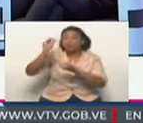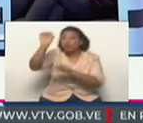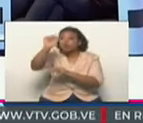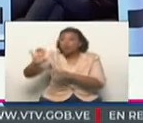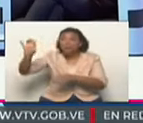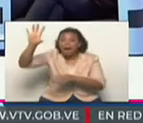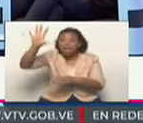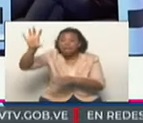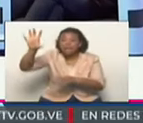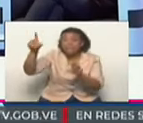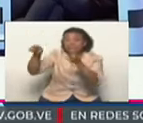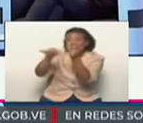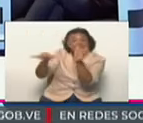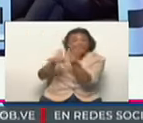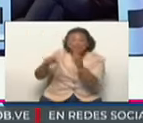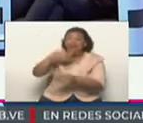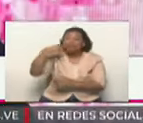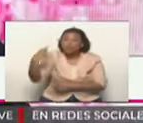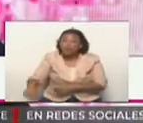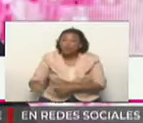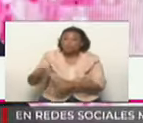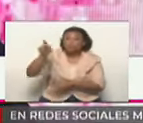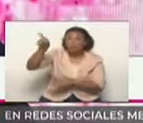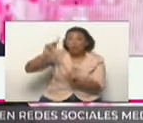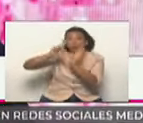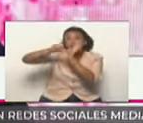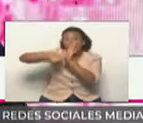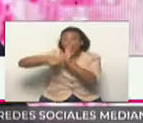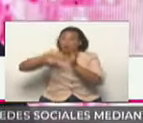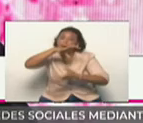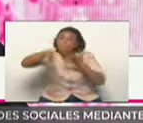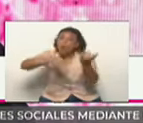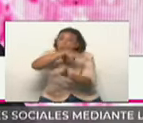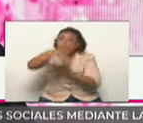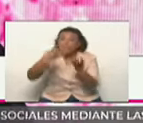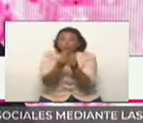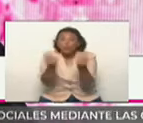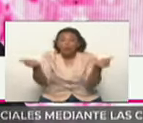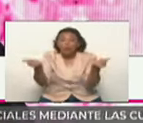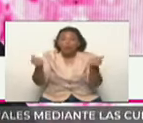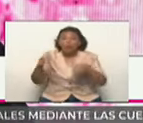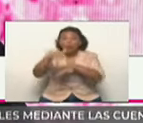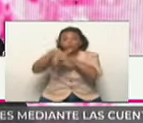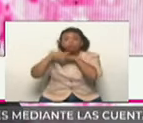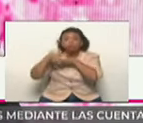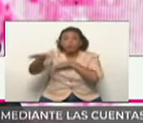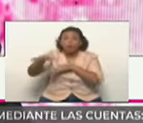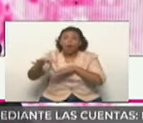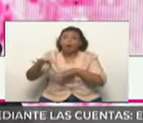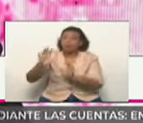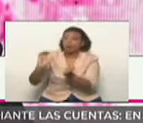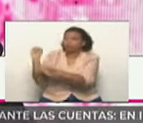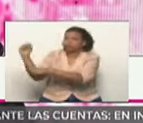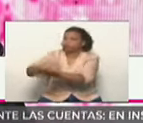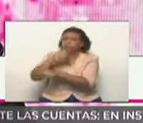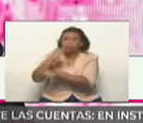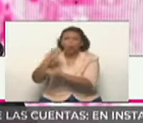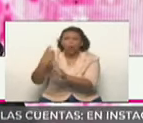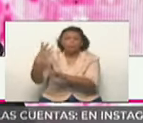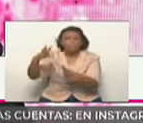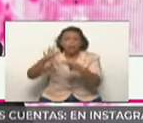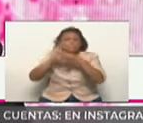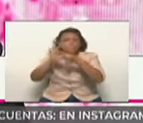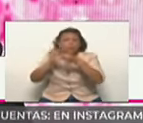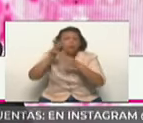un país que después del colapso y disolución de la Unión Soviética tomó un derrotero muy